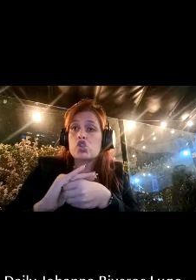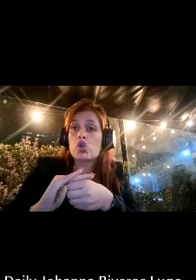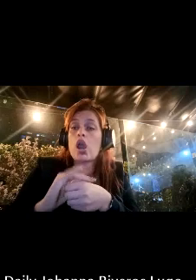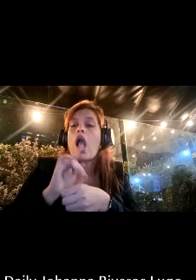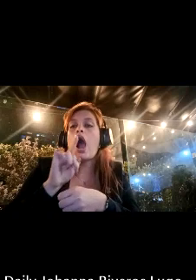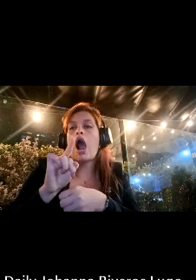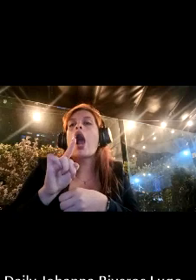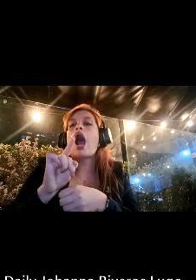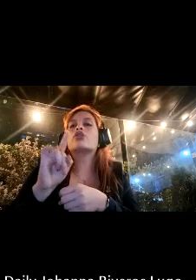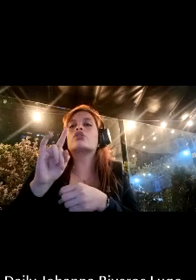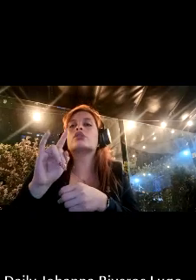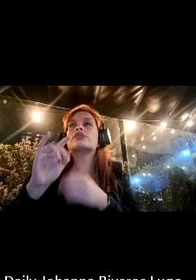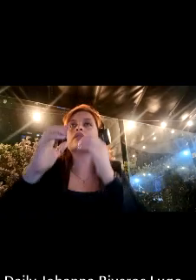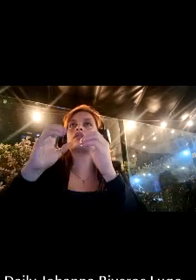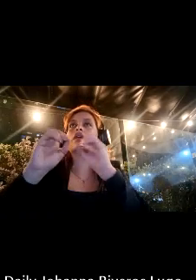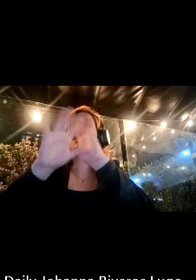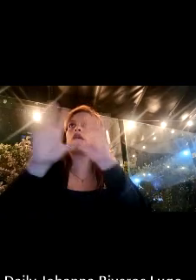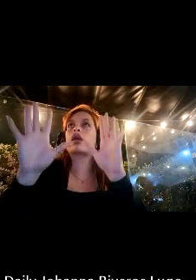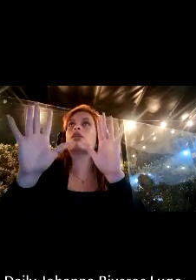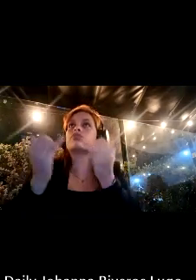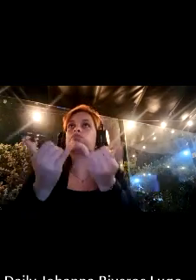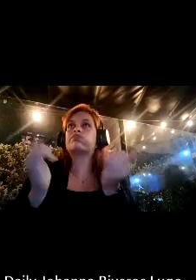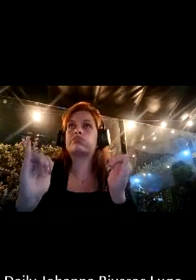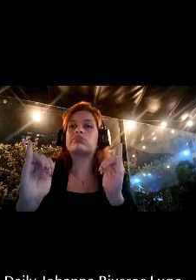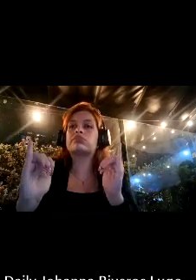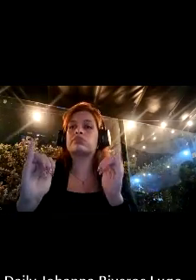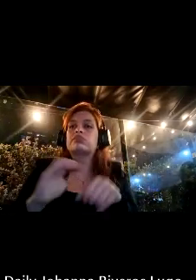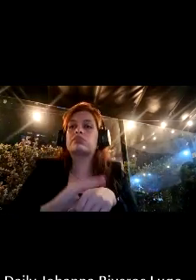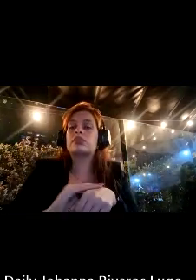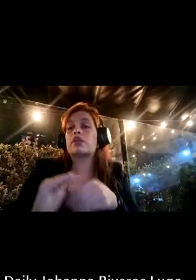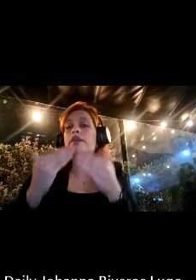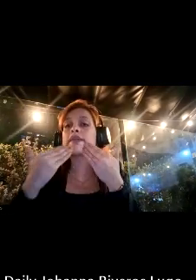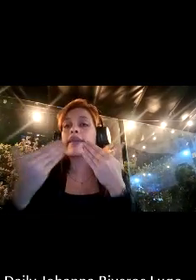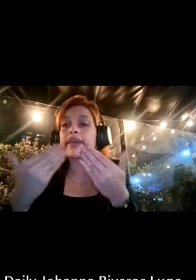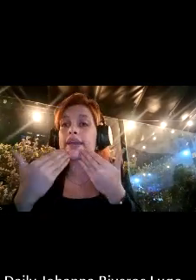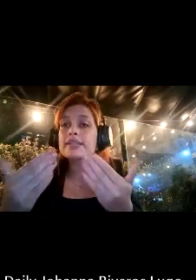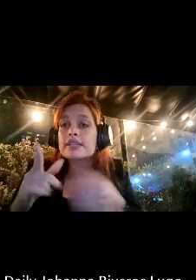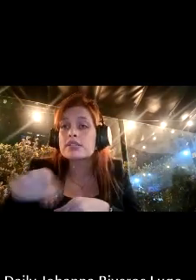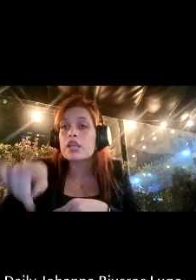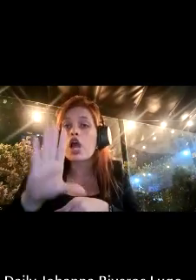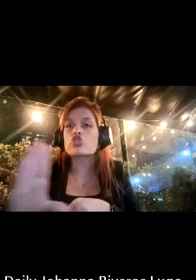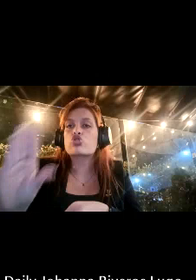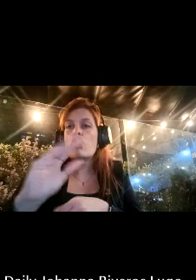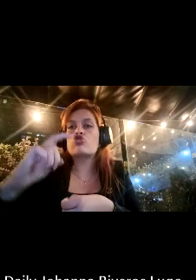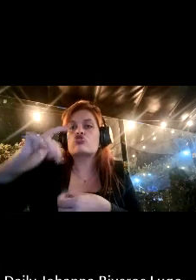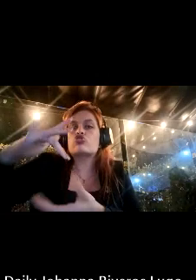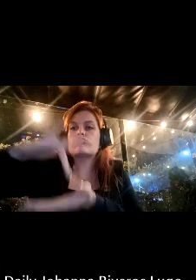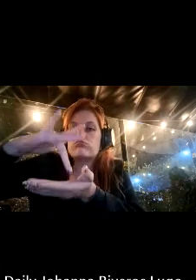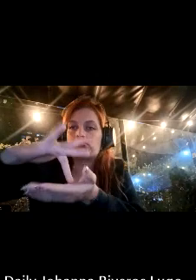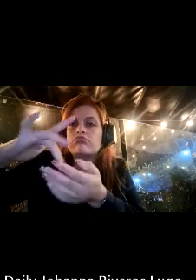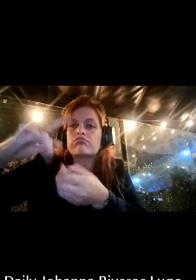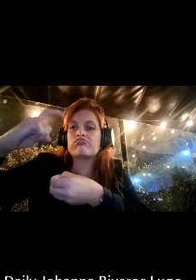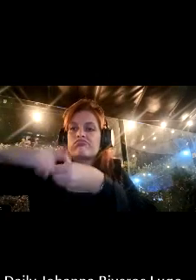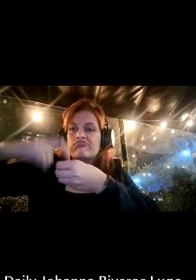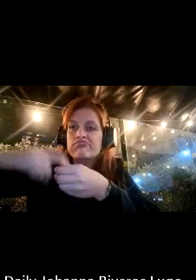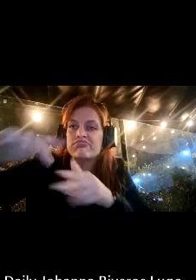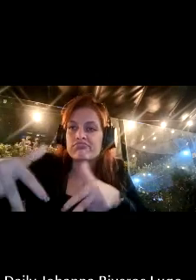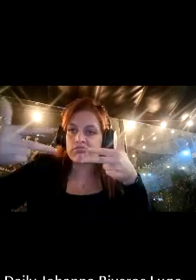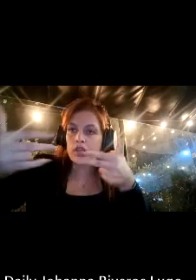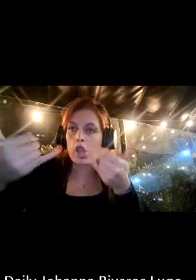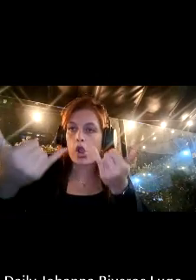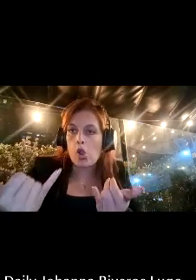inquietudes. Muchísimas gracias a todas y todos por su participación, por hacer parte de la sesión